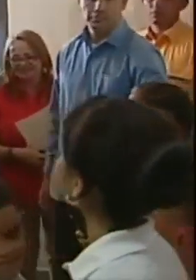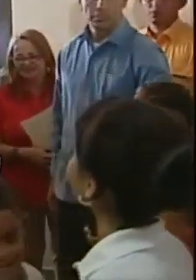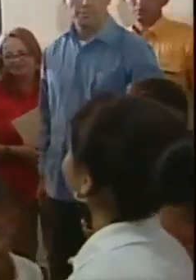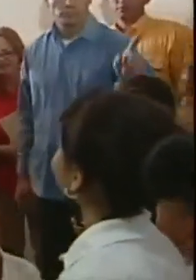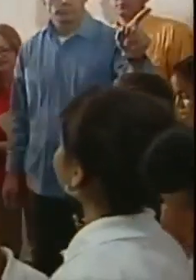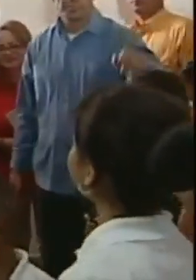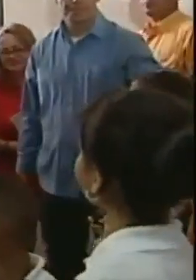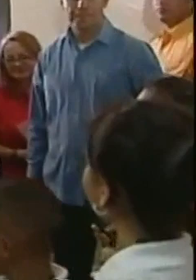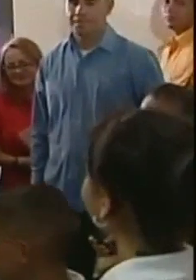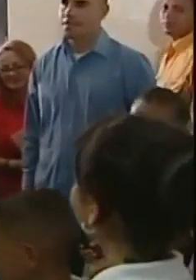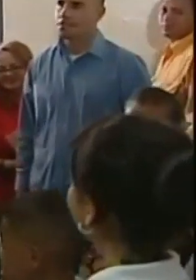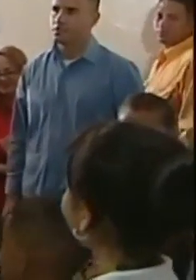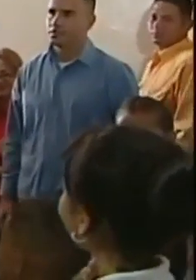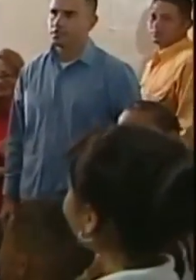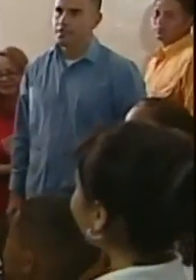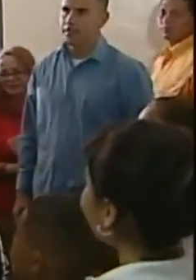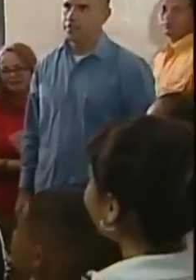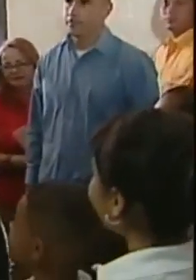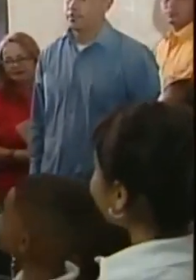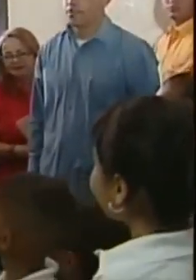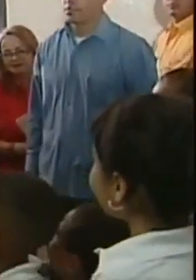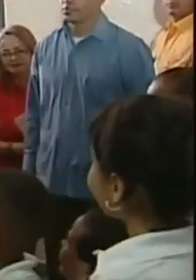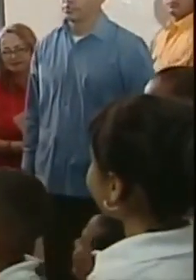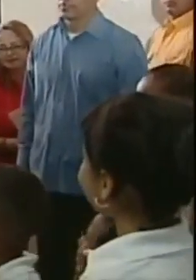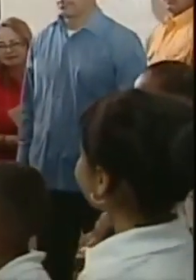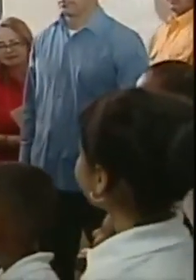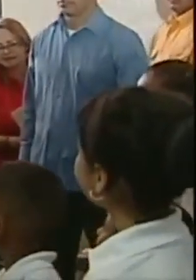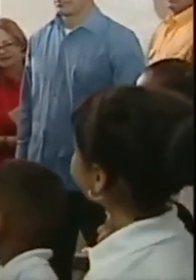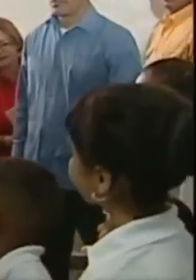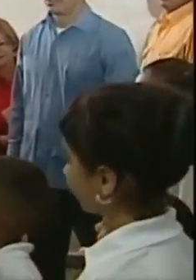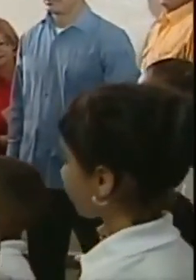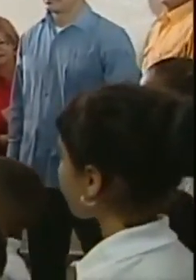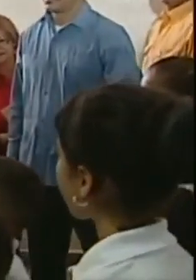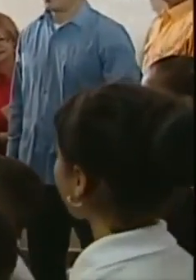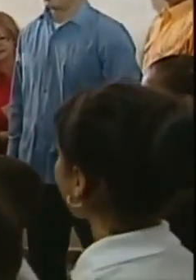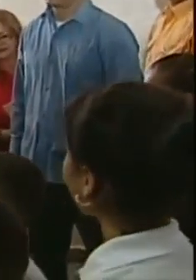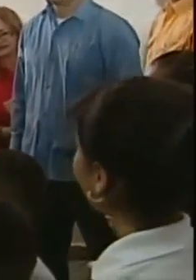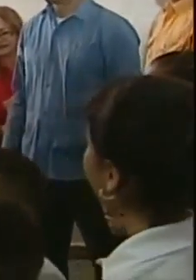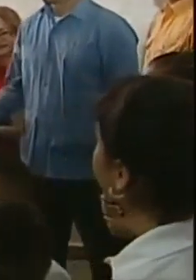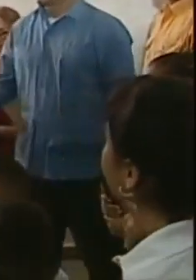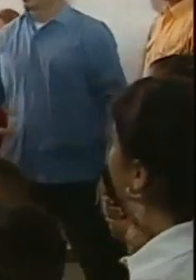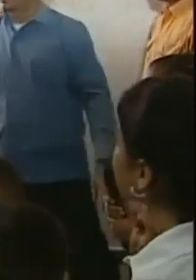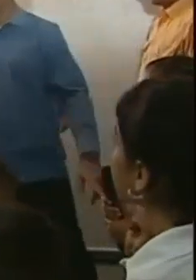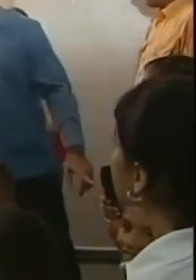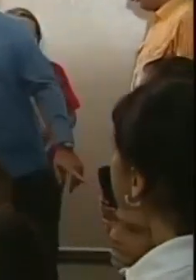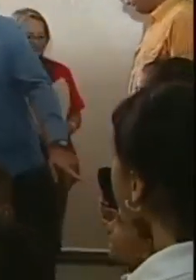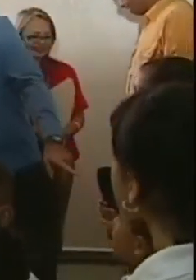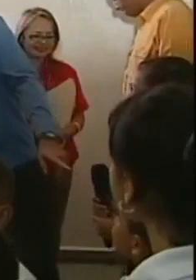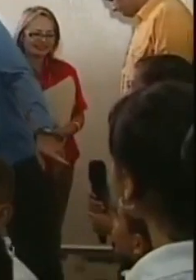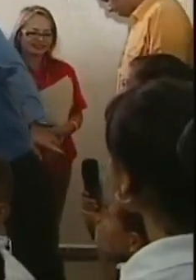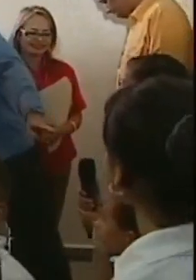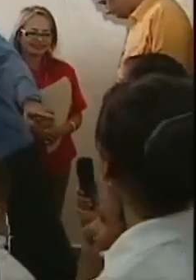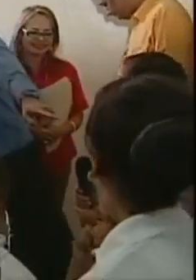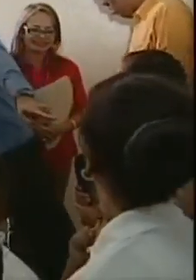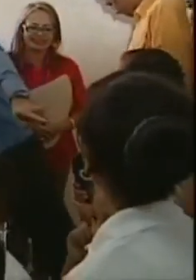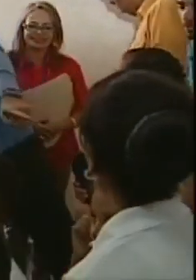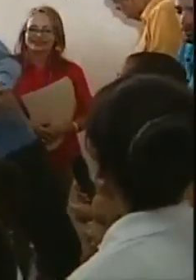¿verdad? Están estrenando la escuela. De primer grado. Esto es solo de primer grado. Bueno, aquí tenemos a la directora. ¿Van a